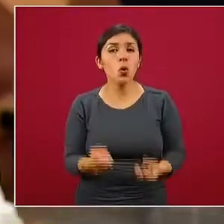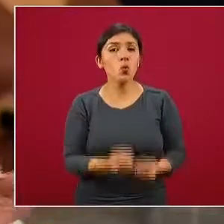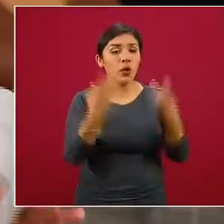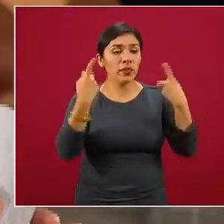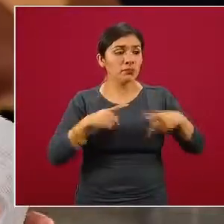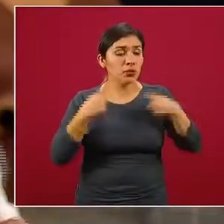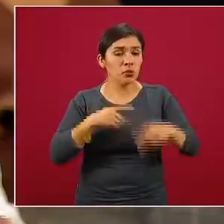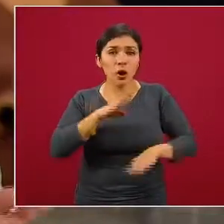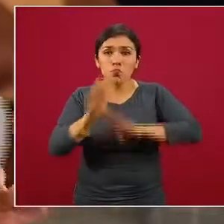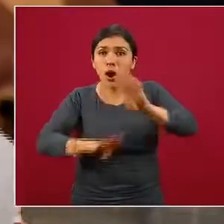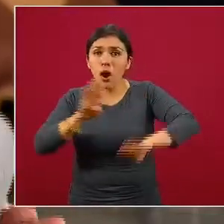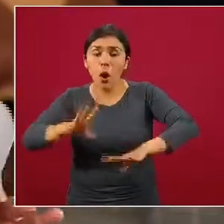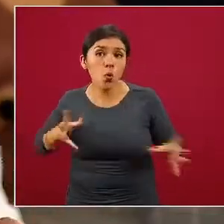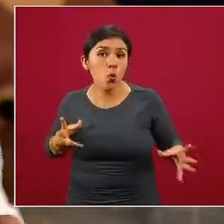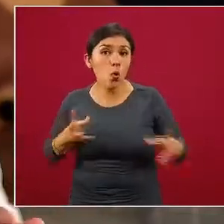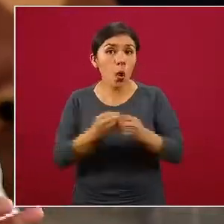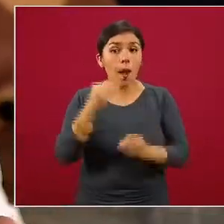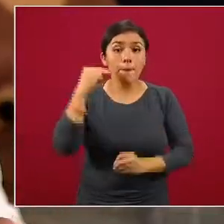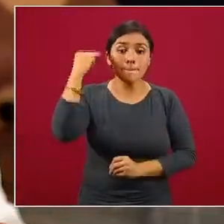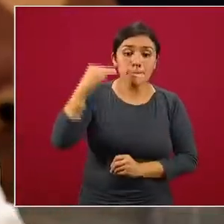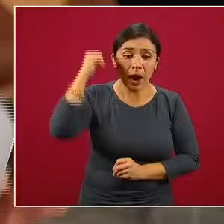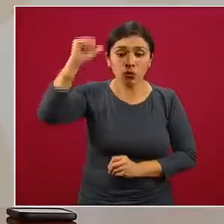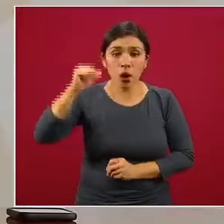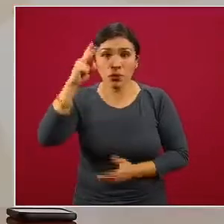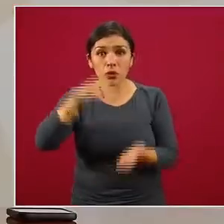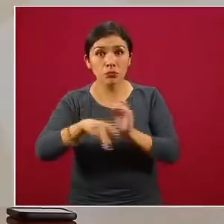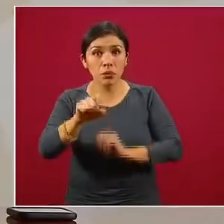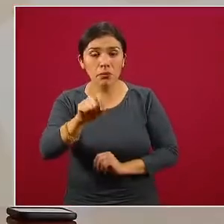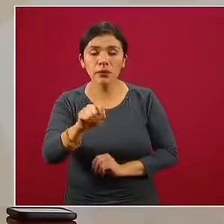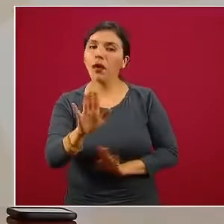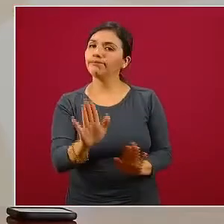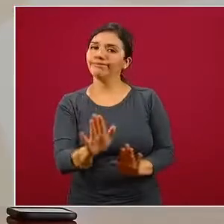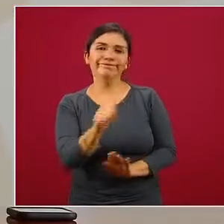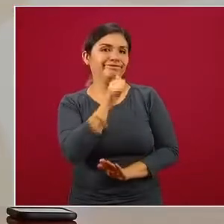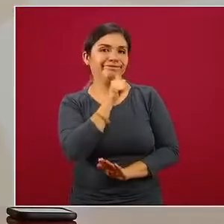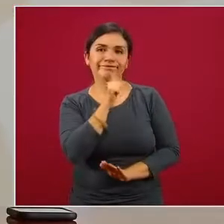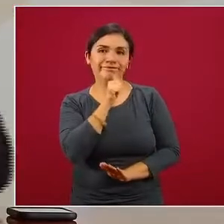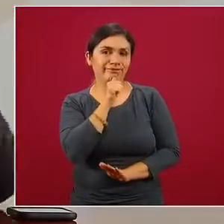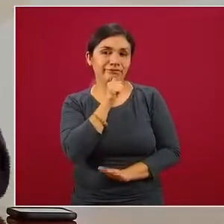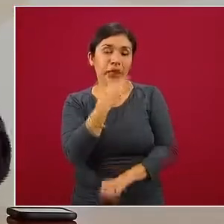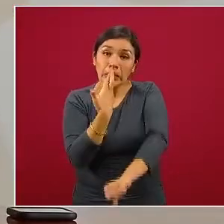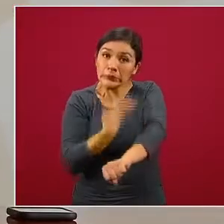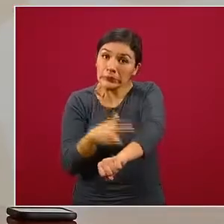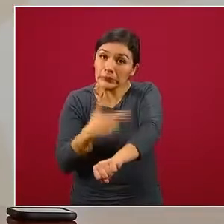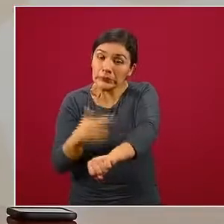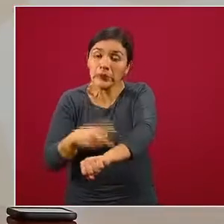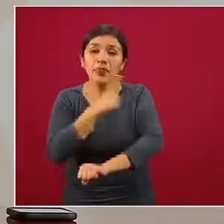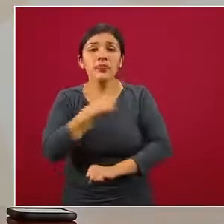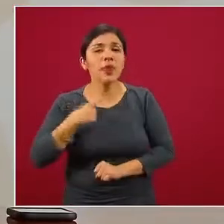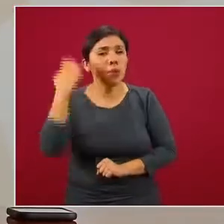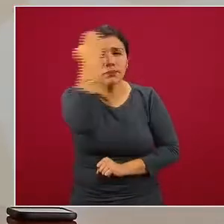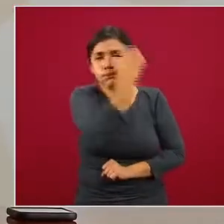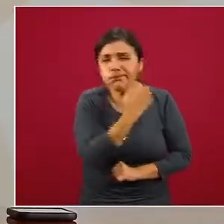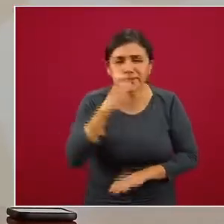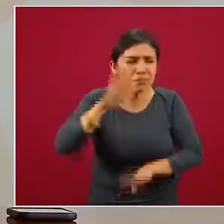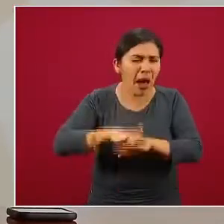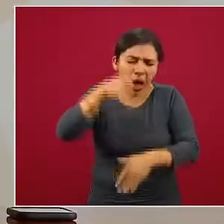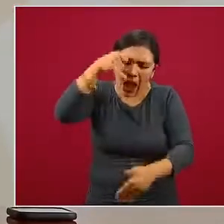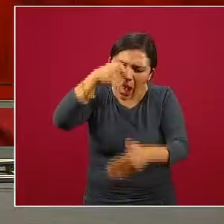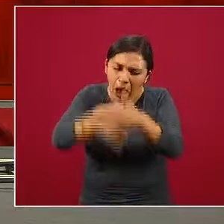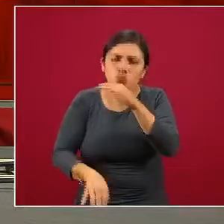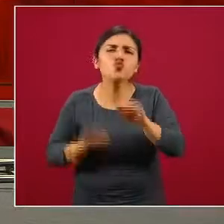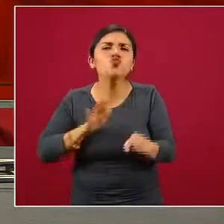muertes totales Hasta en marzo-abril 2020. No todavía. El proceso implica que hay una revisión exhaustiva de las causas de